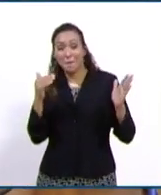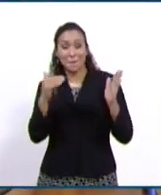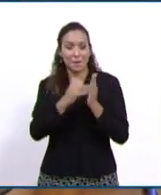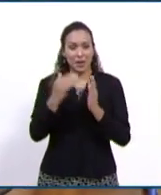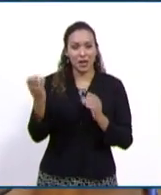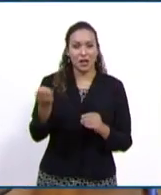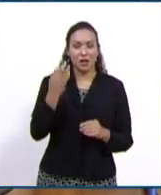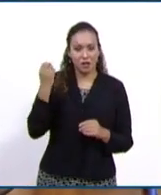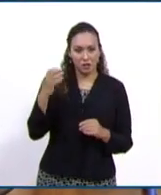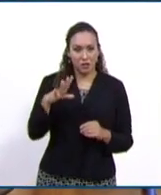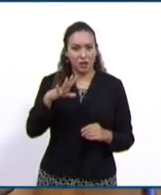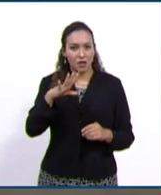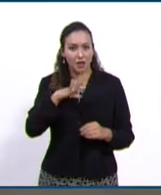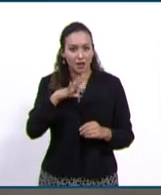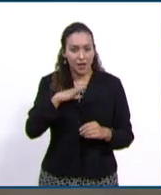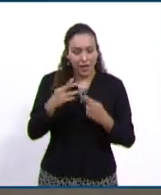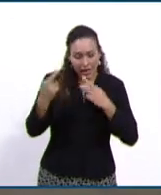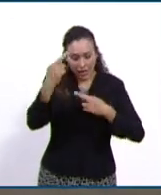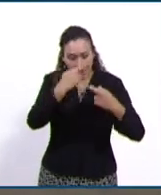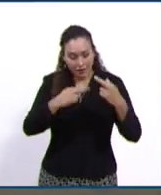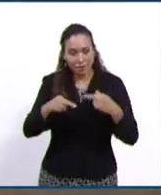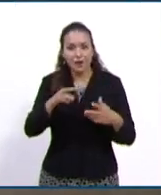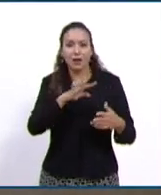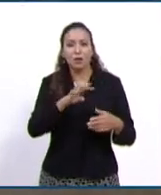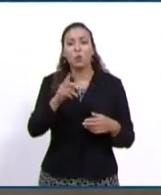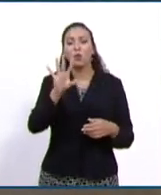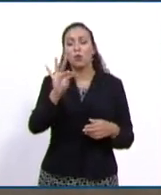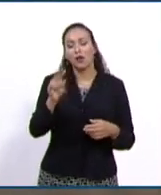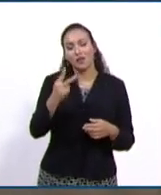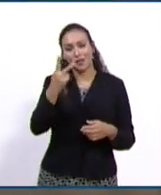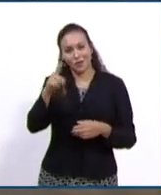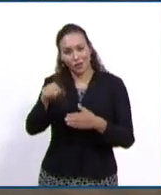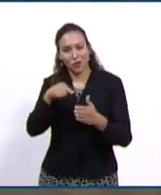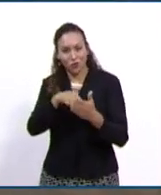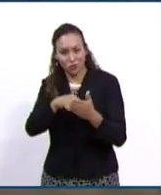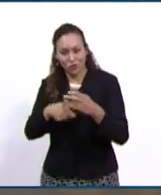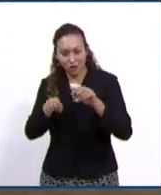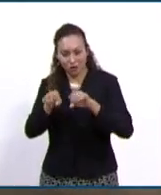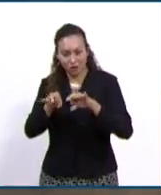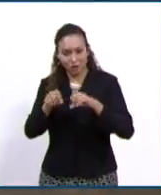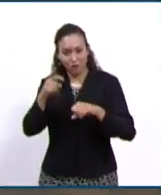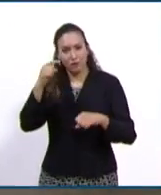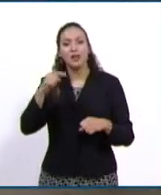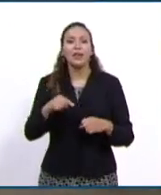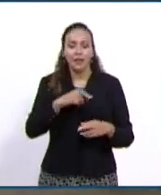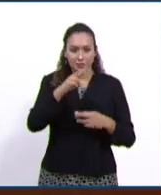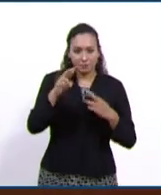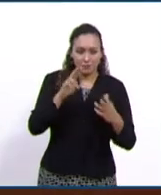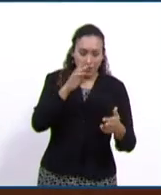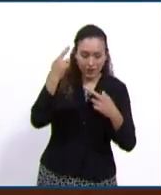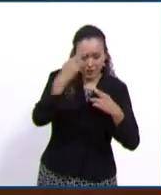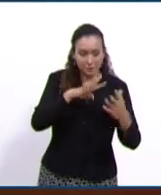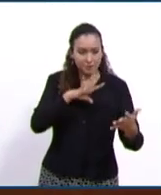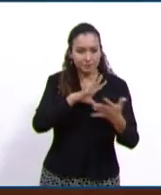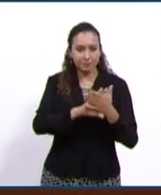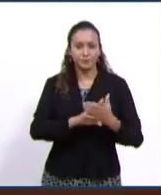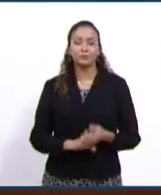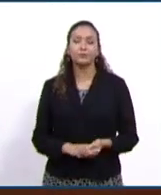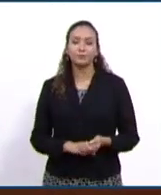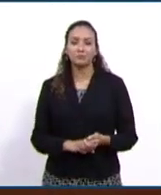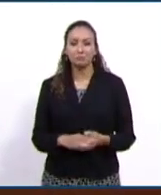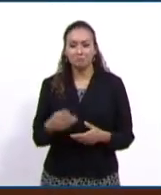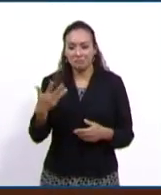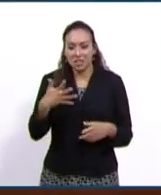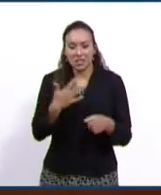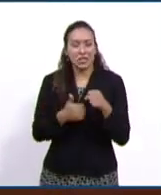conocido casi 130,000 causas penales en sus 42 centros de justicia penal alrededor del país. Durante los